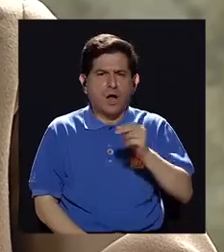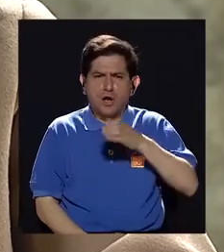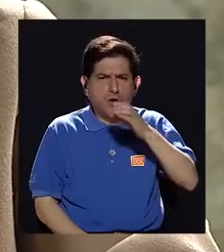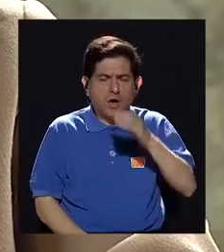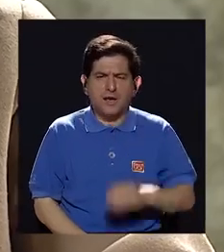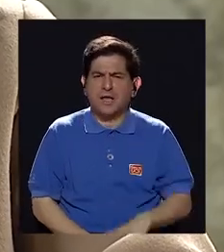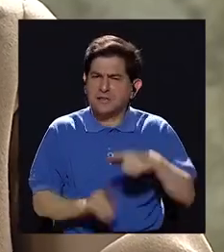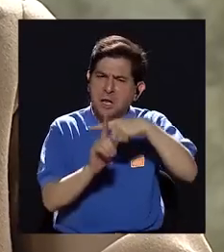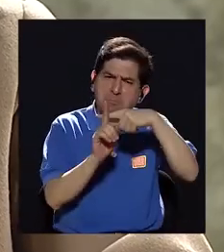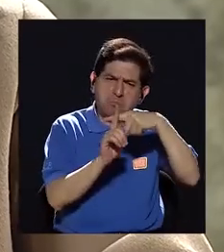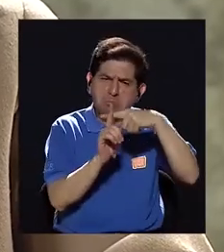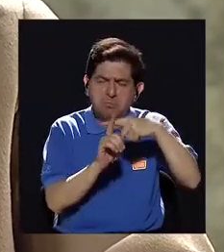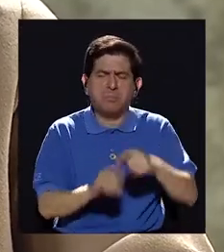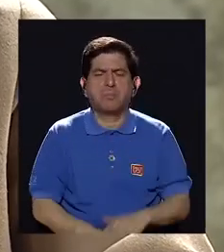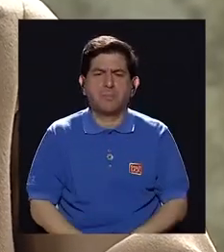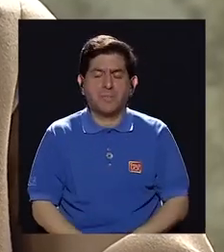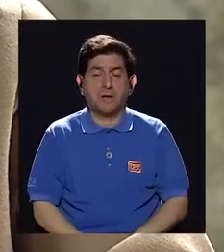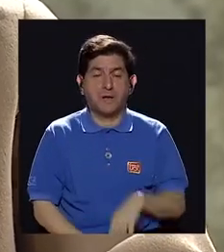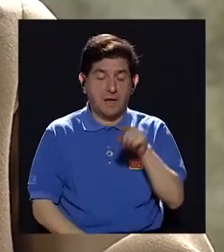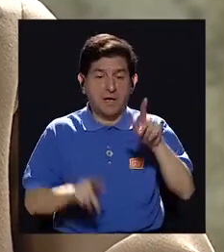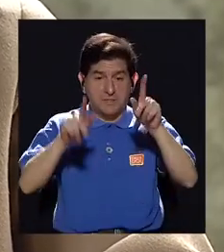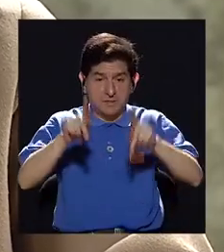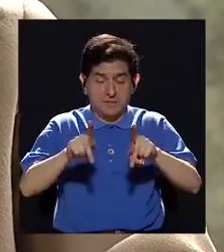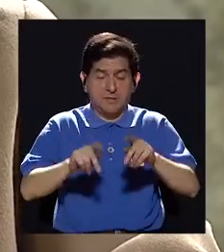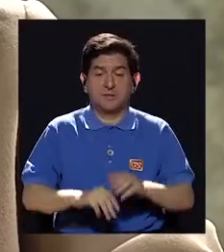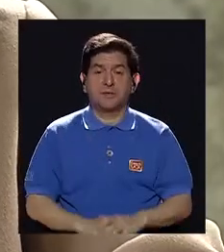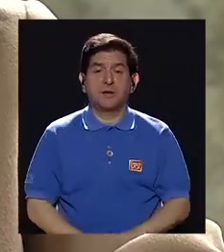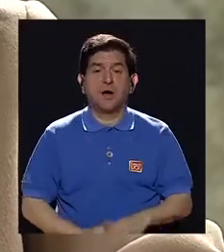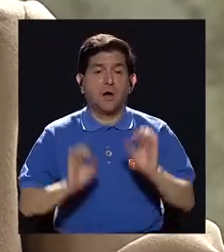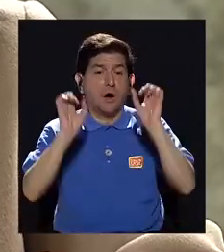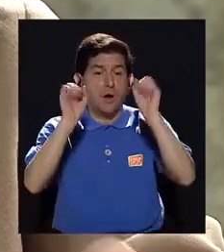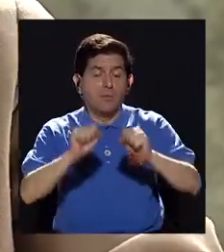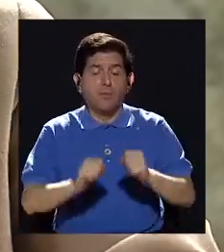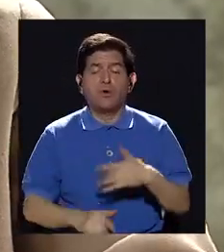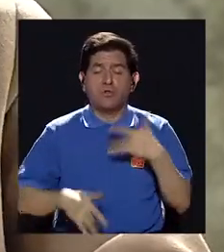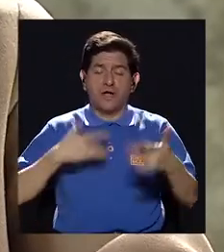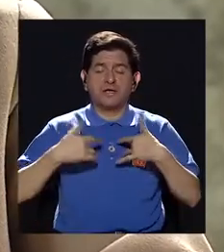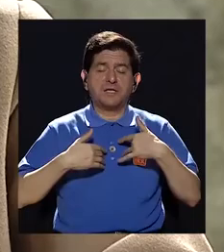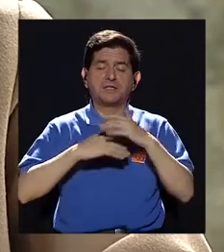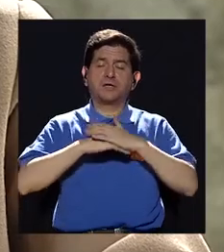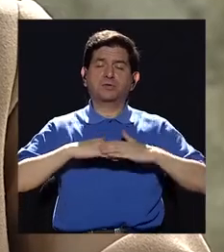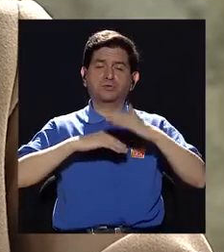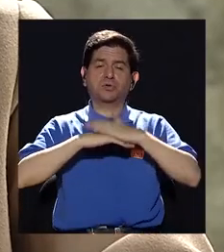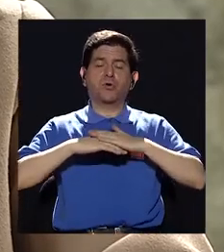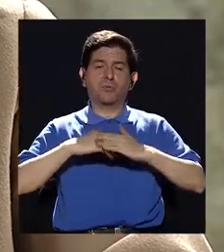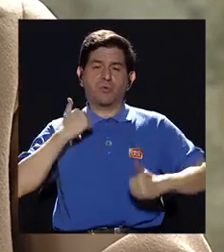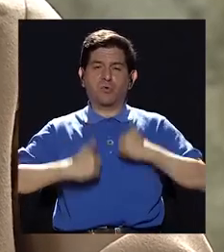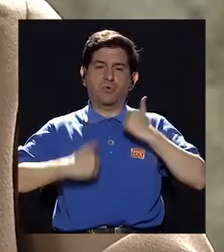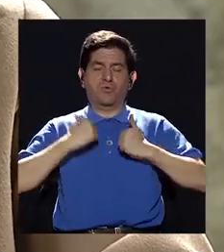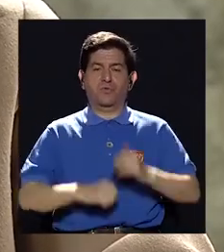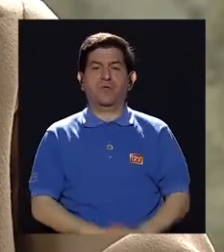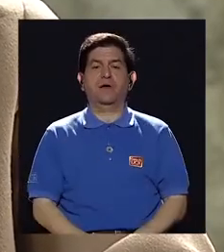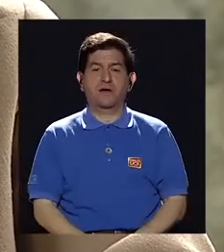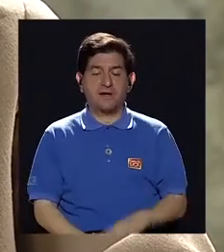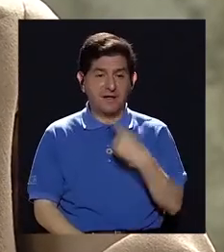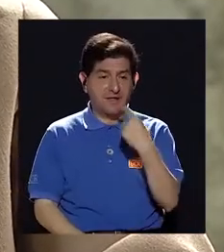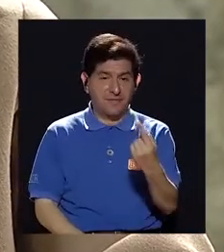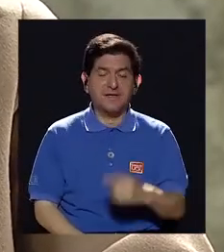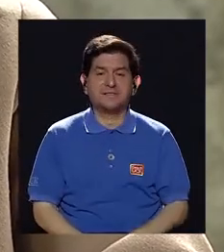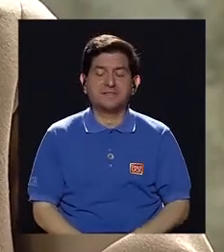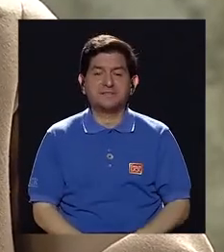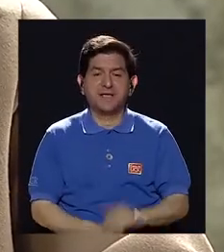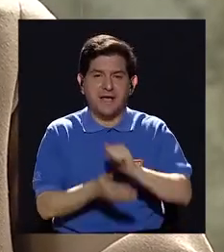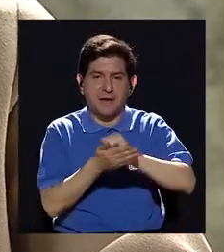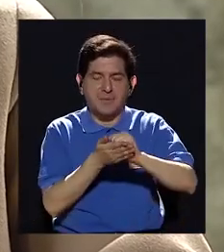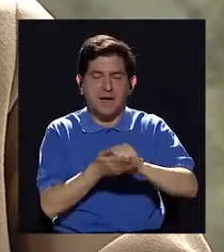no permitir a la persona que sea agradable el baño, ¿verdad? nosotros le llamamos un